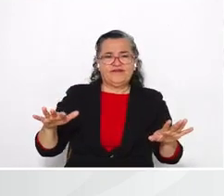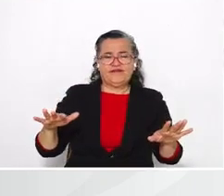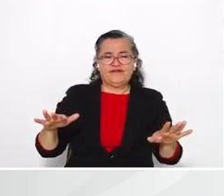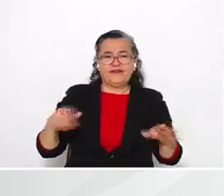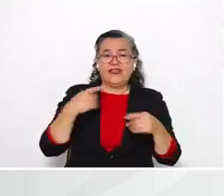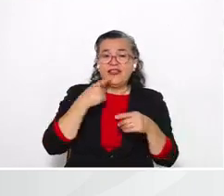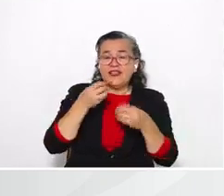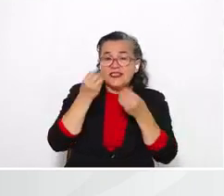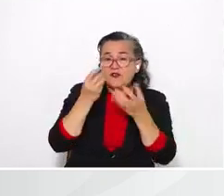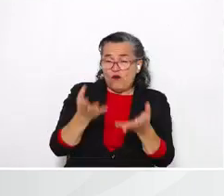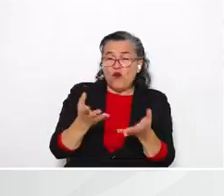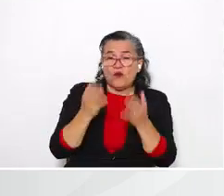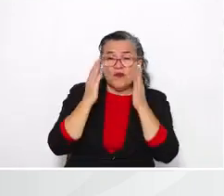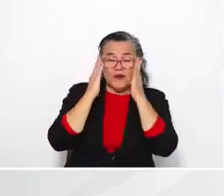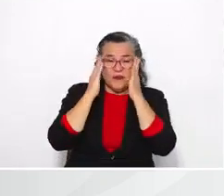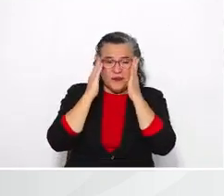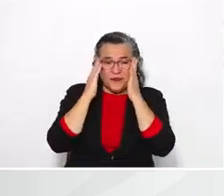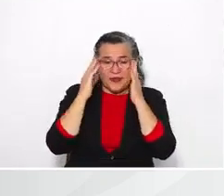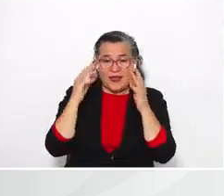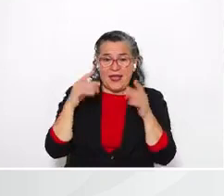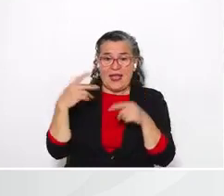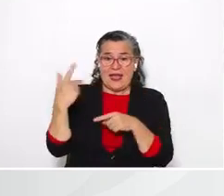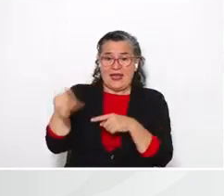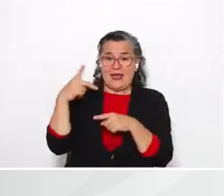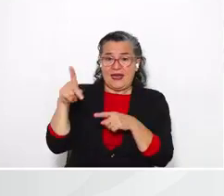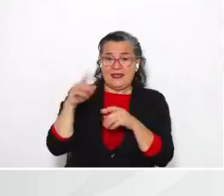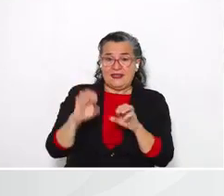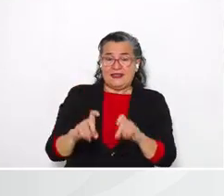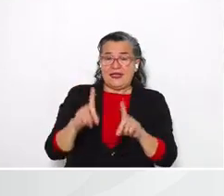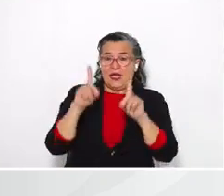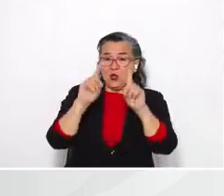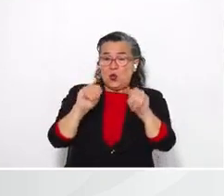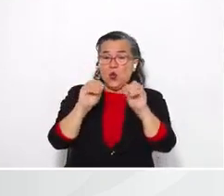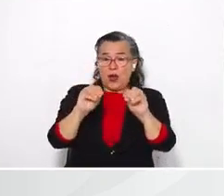Dice el informe que la crisis educativa,